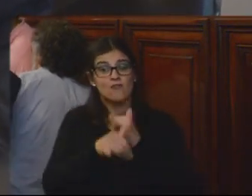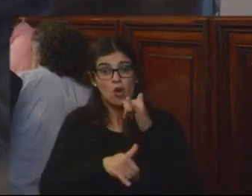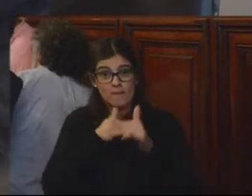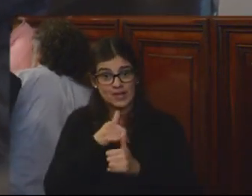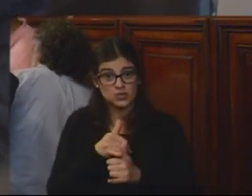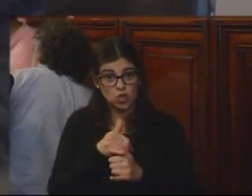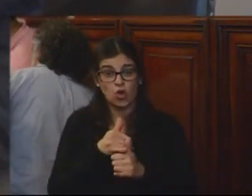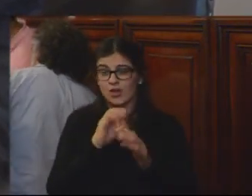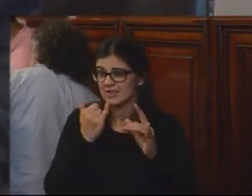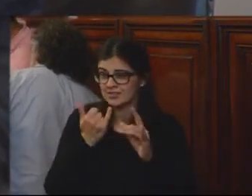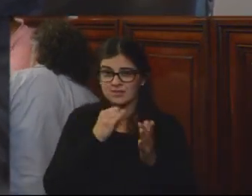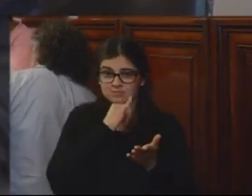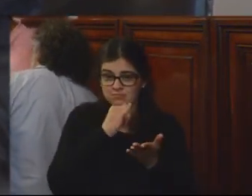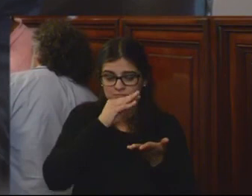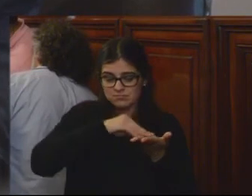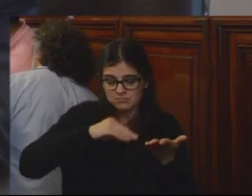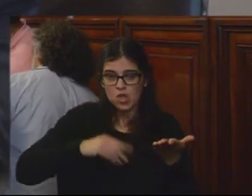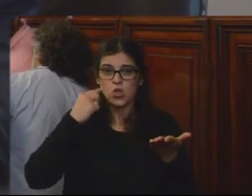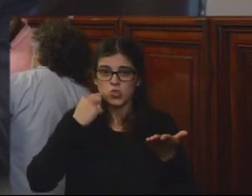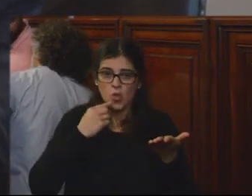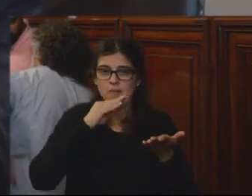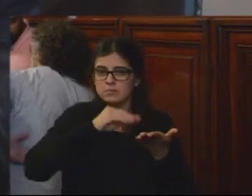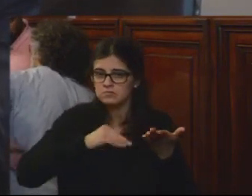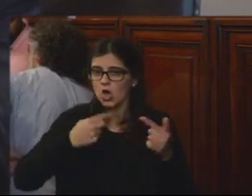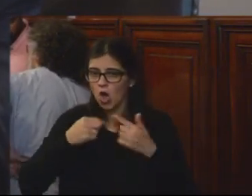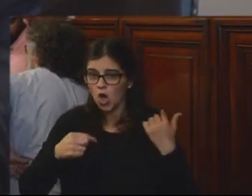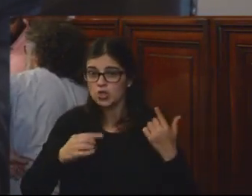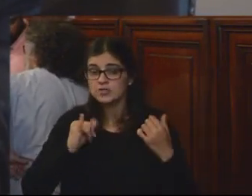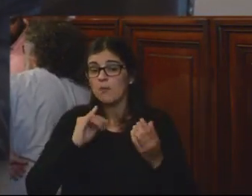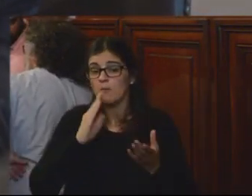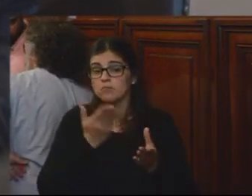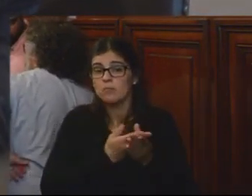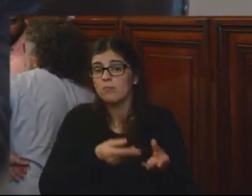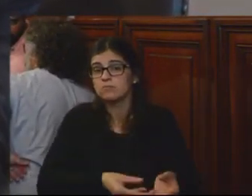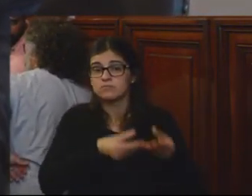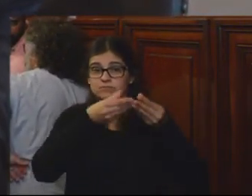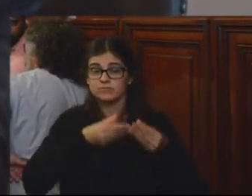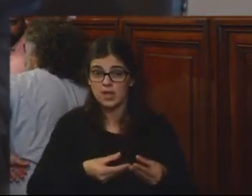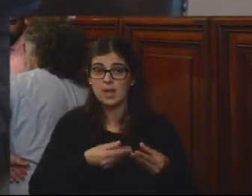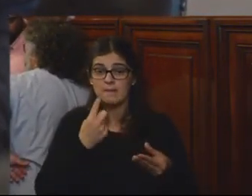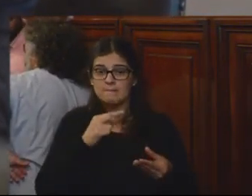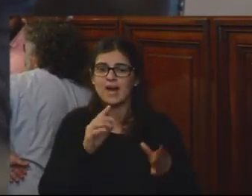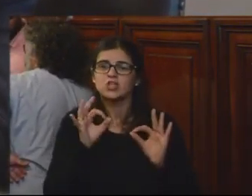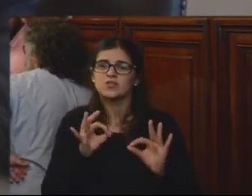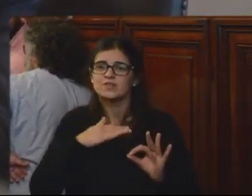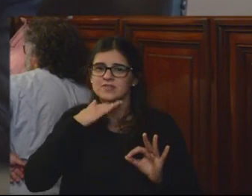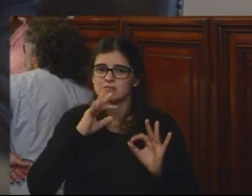comentada cada dos cifras si no las pudieran hacer alcanzar para estar suficientemente